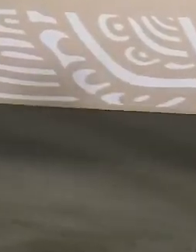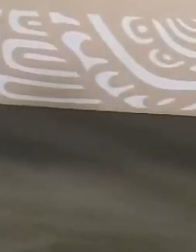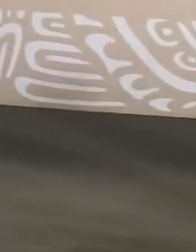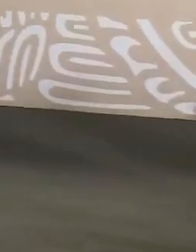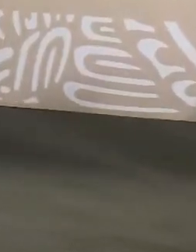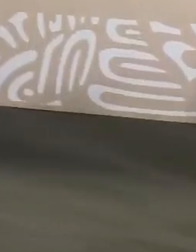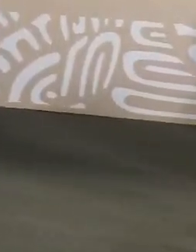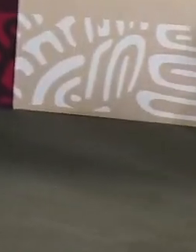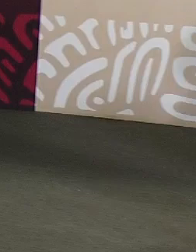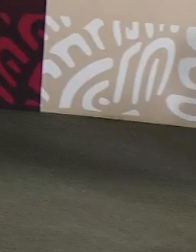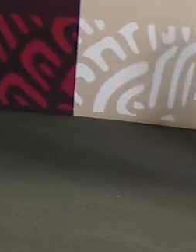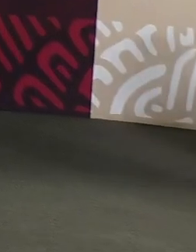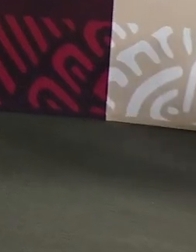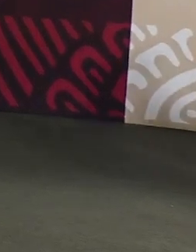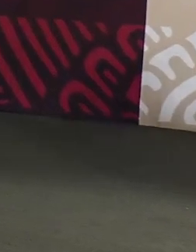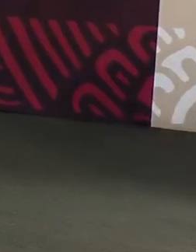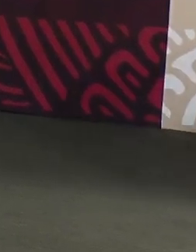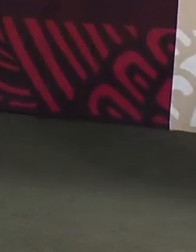¡Ánimo!